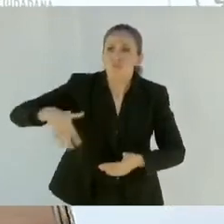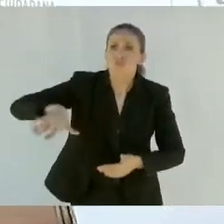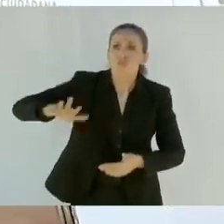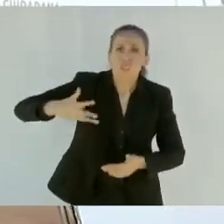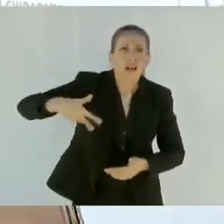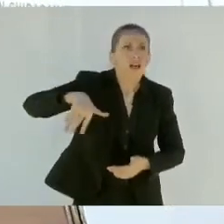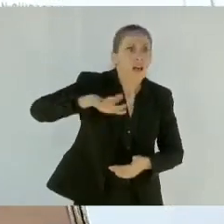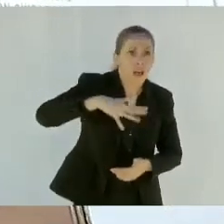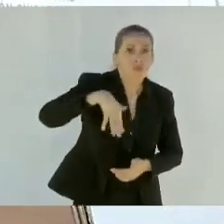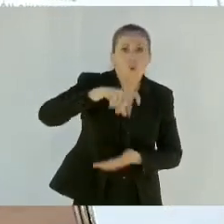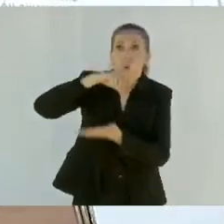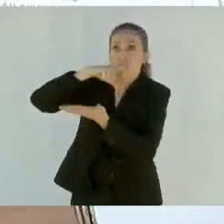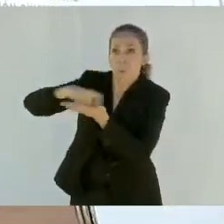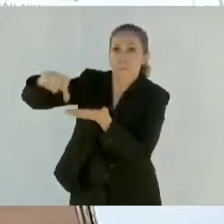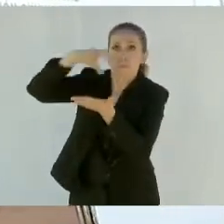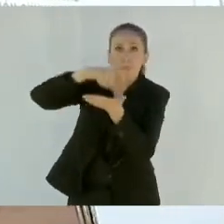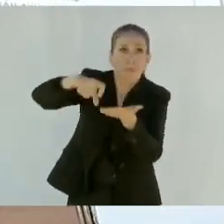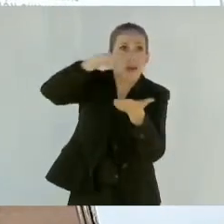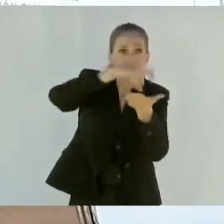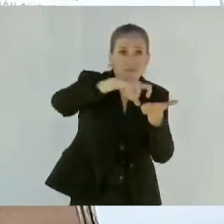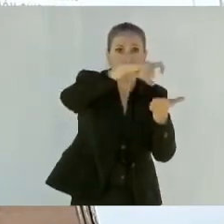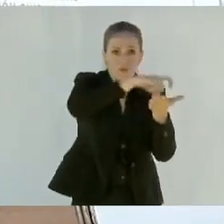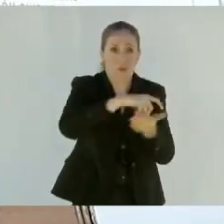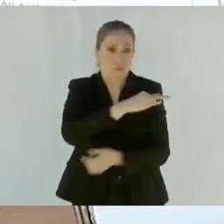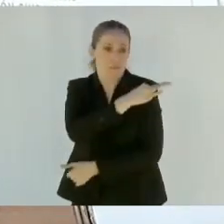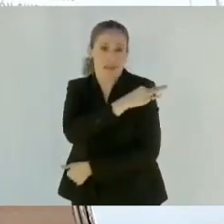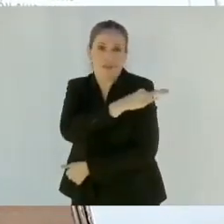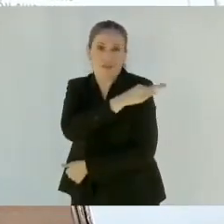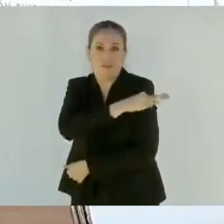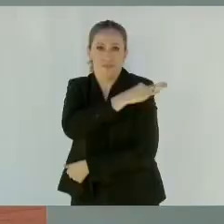no podemos, sería mezquino